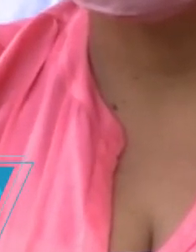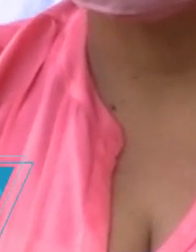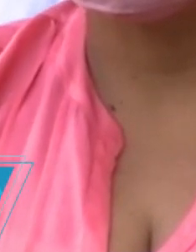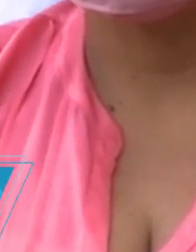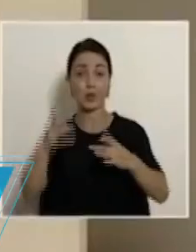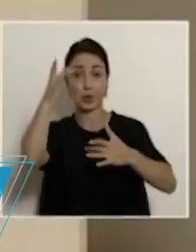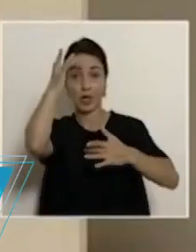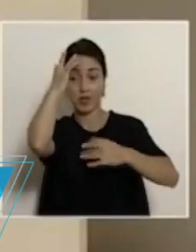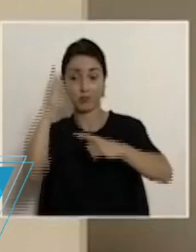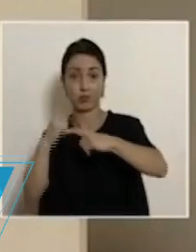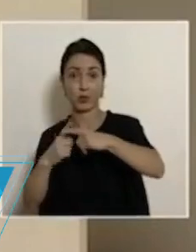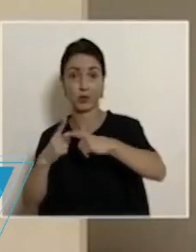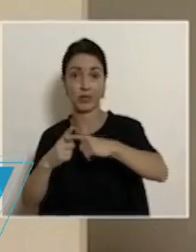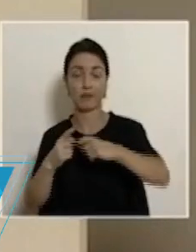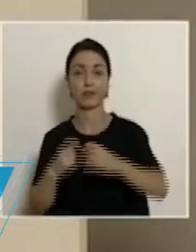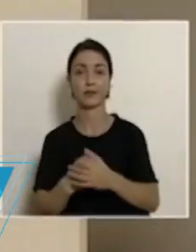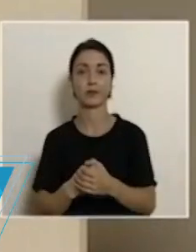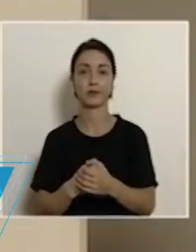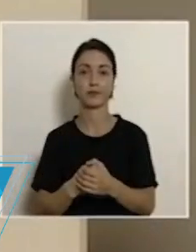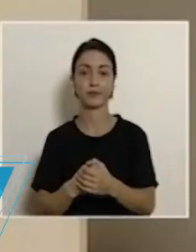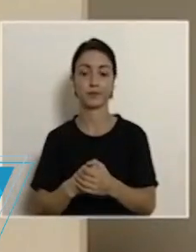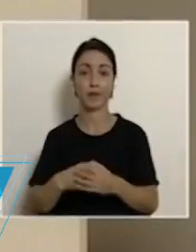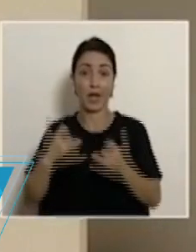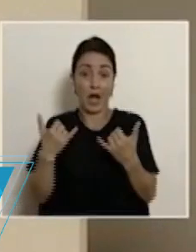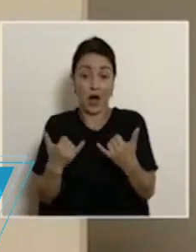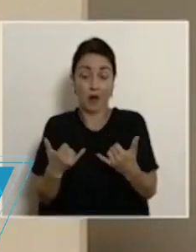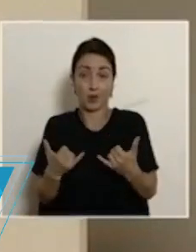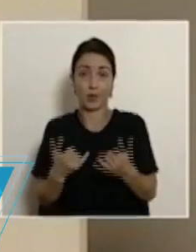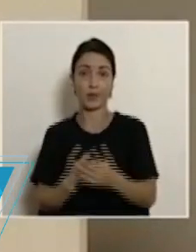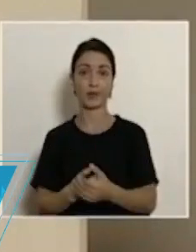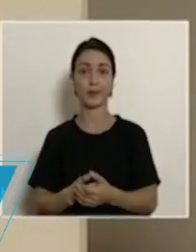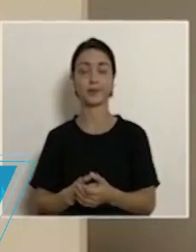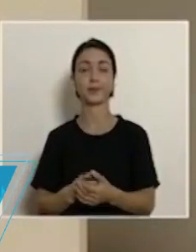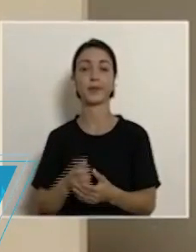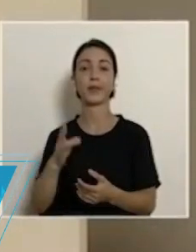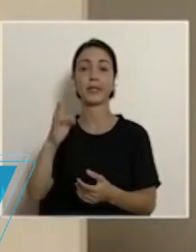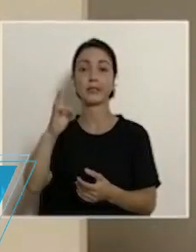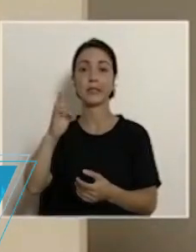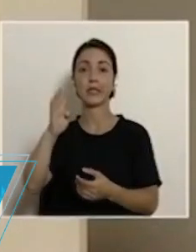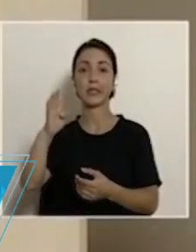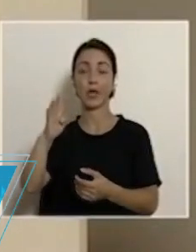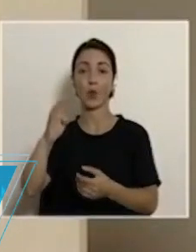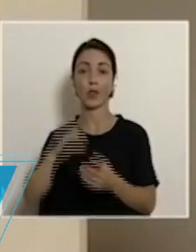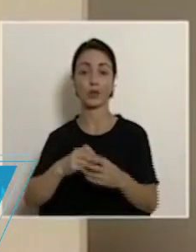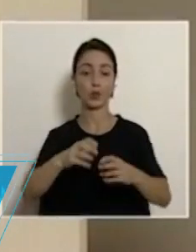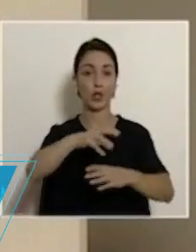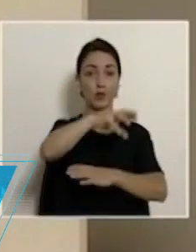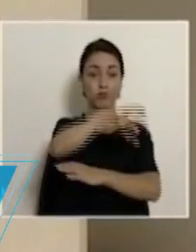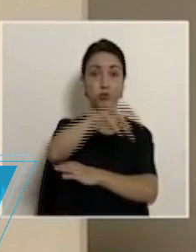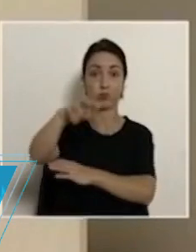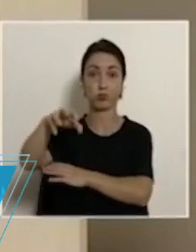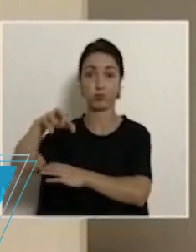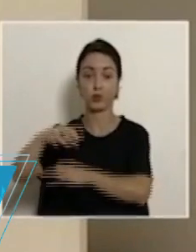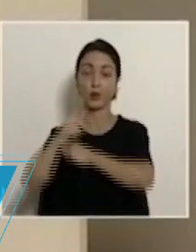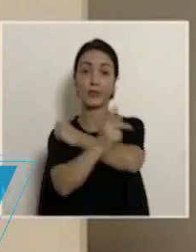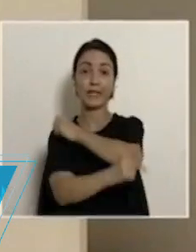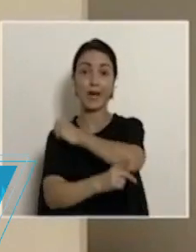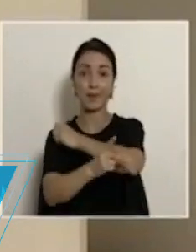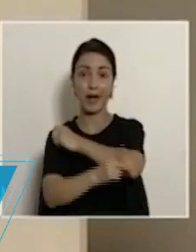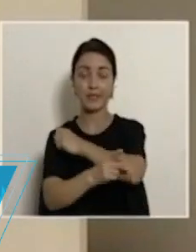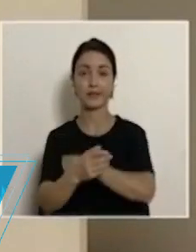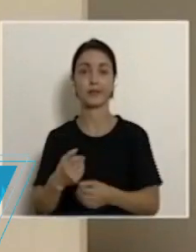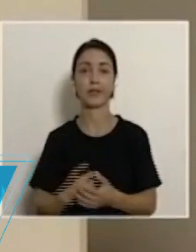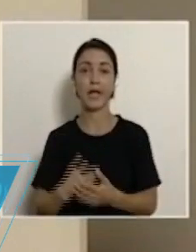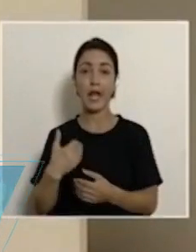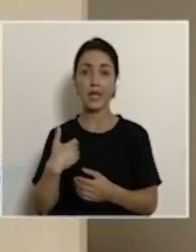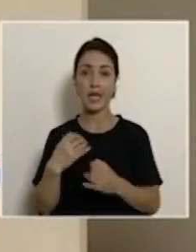casos. Al día de hoy, 74 de los 82 cantones del país registraron